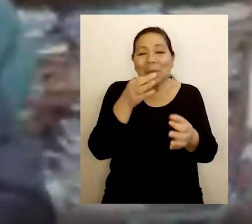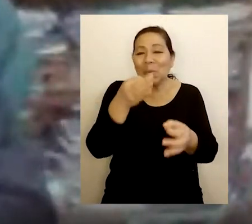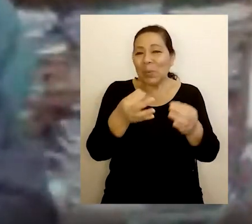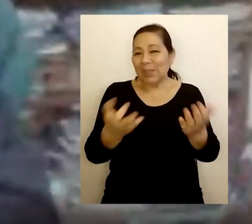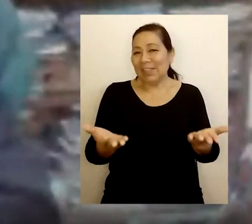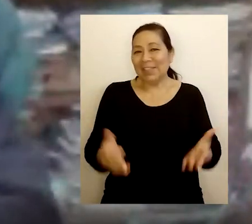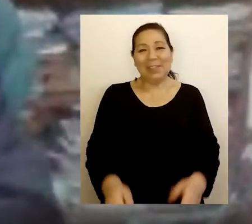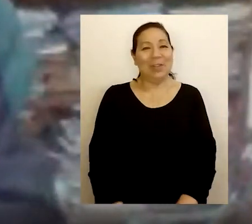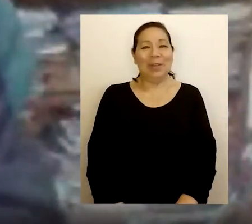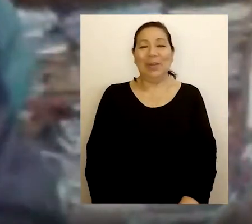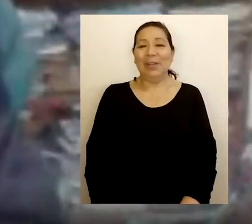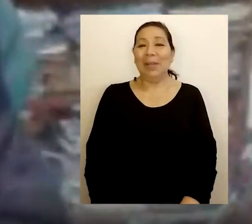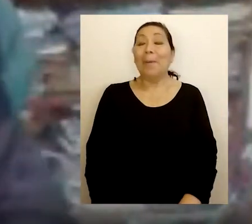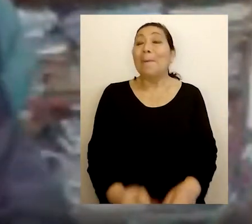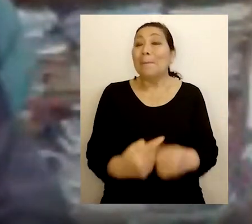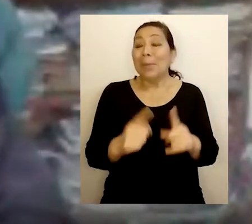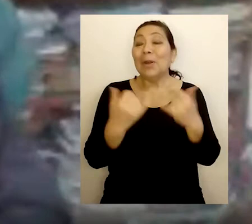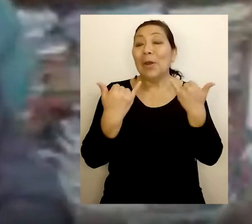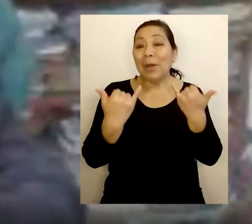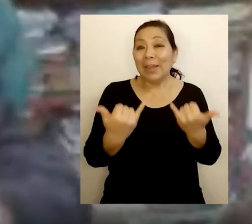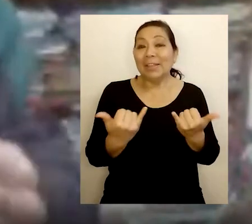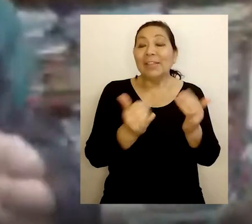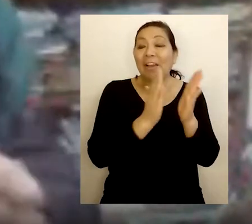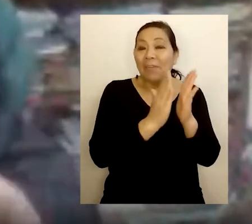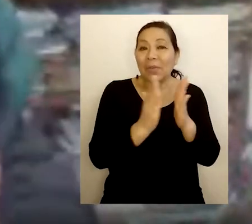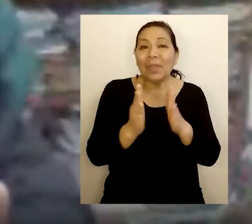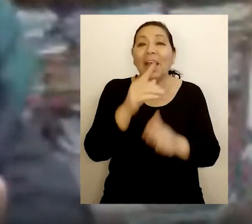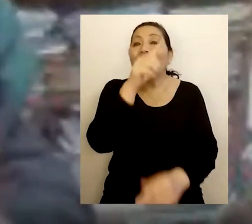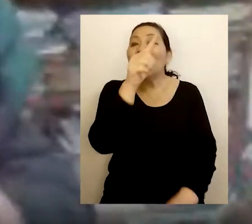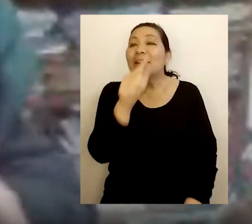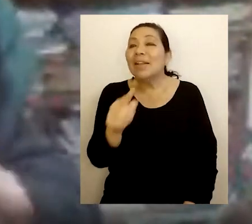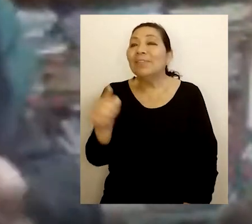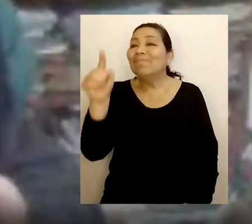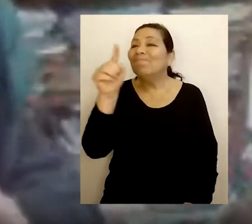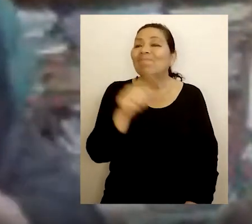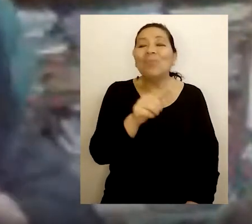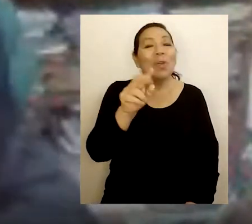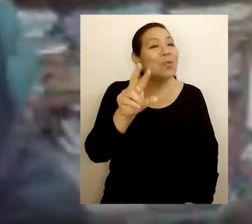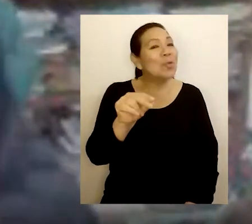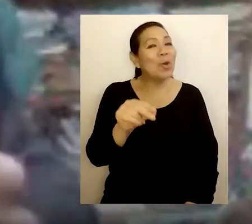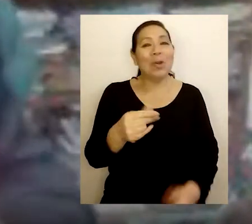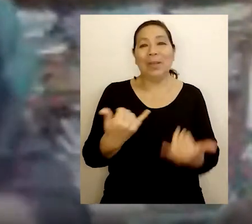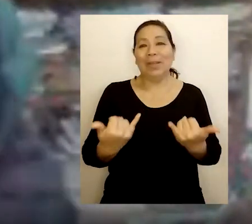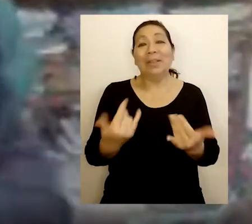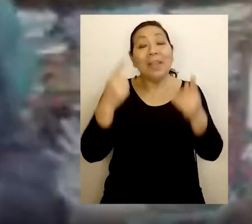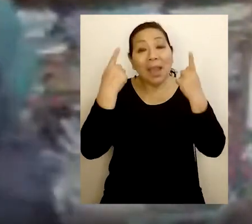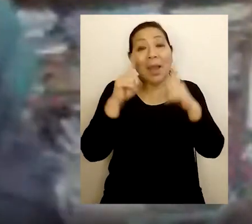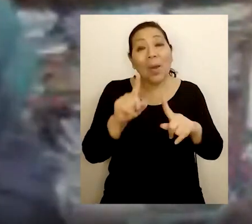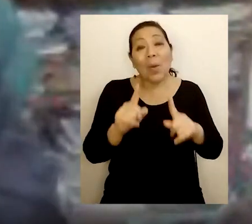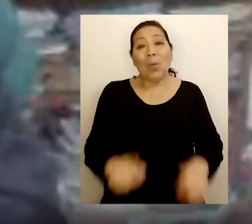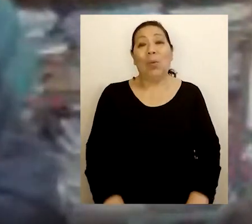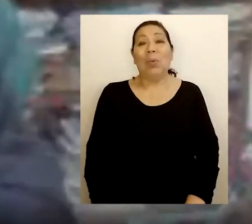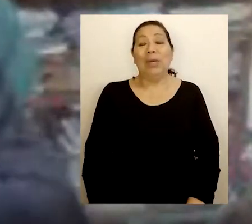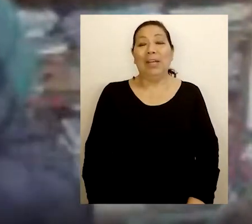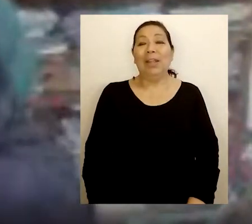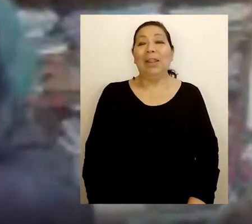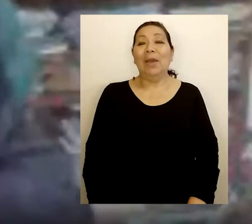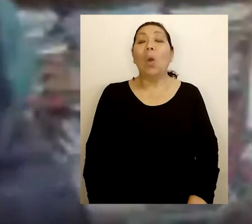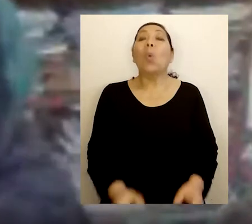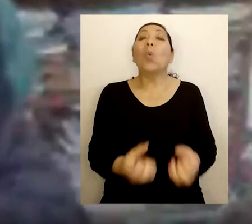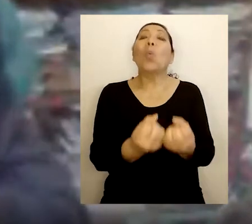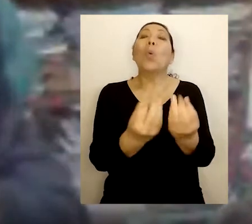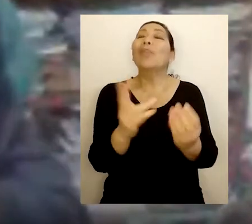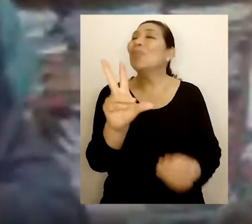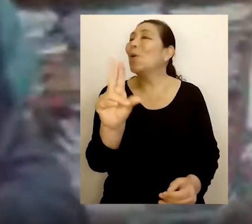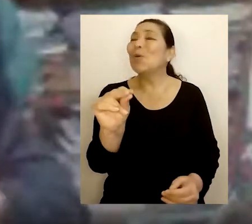sentencia? Estos hechos determinan la nulidad de hecho de puro de ipso iure, por